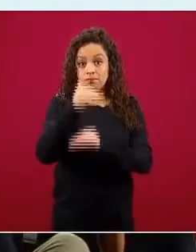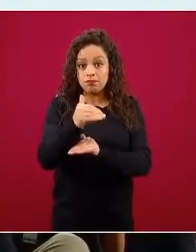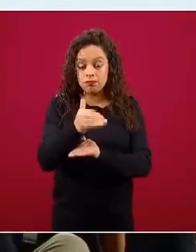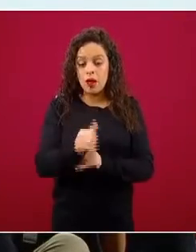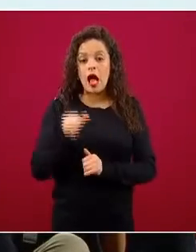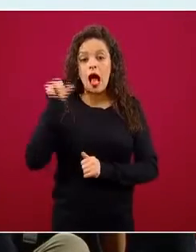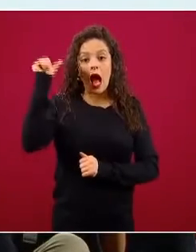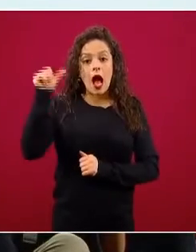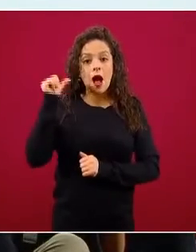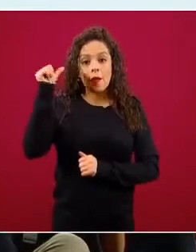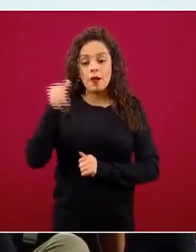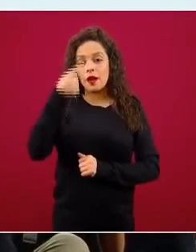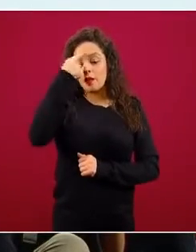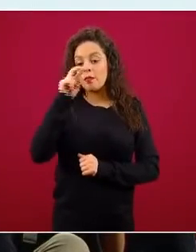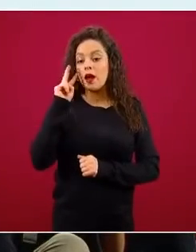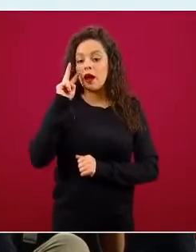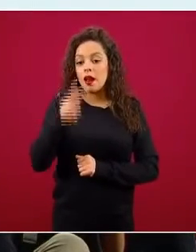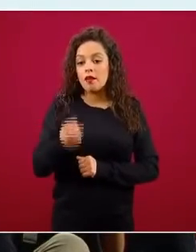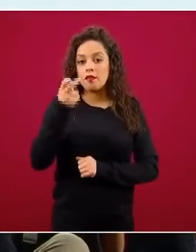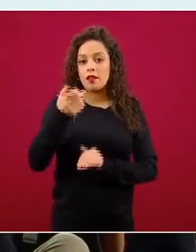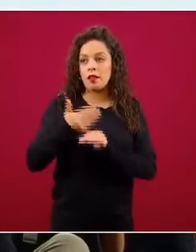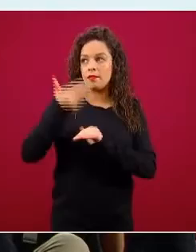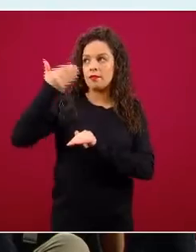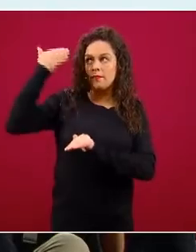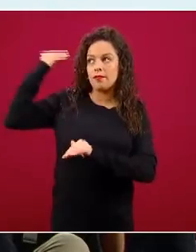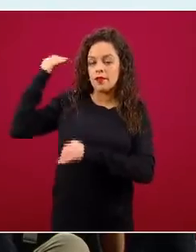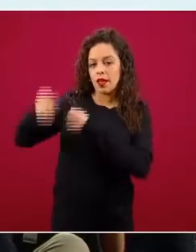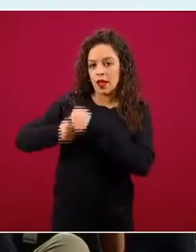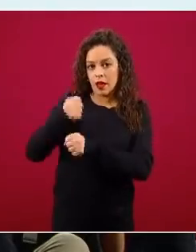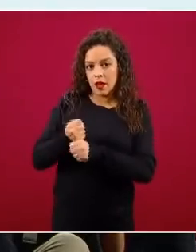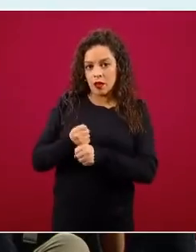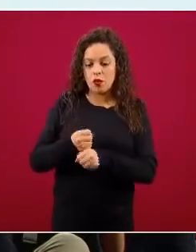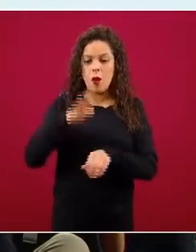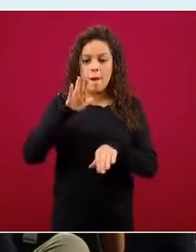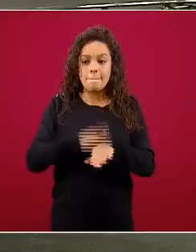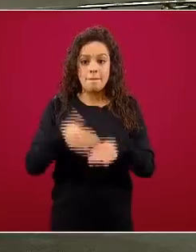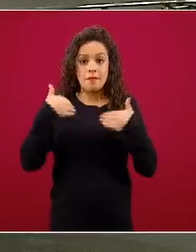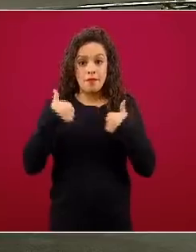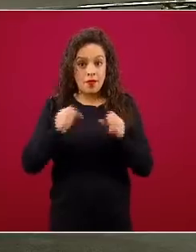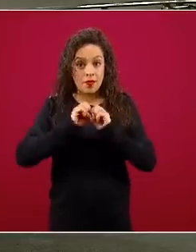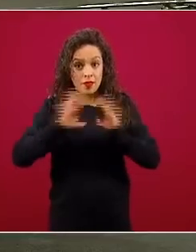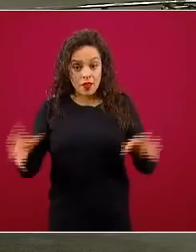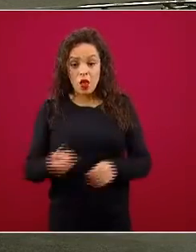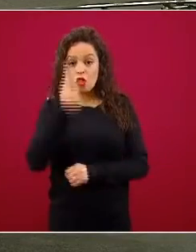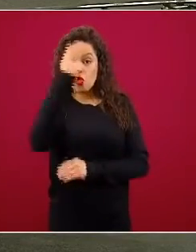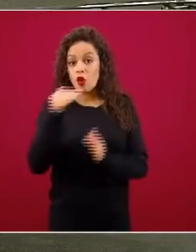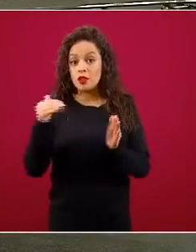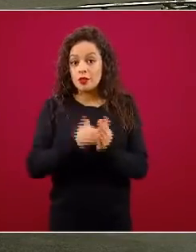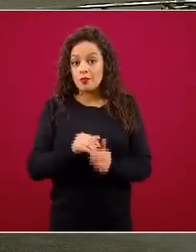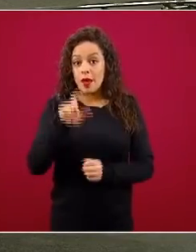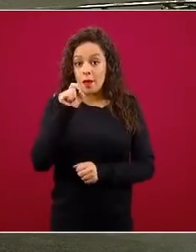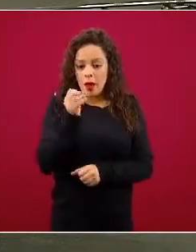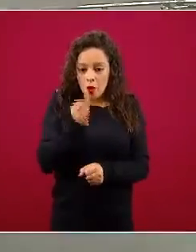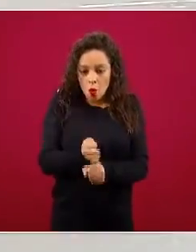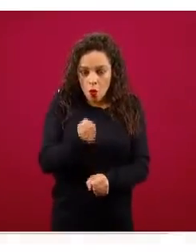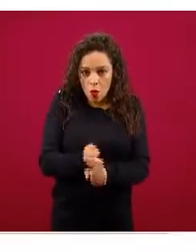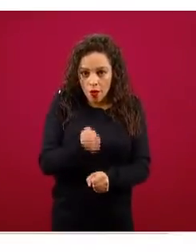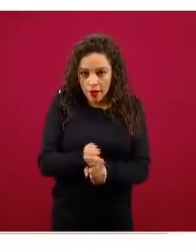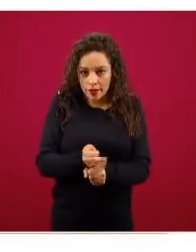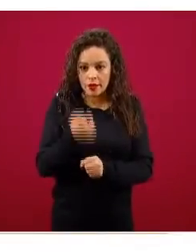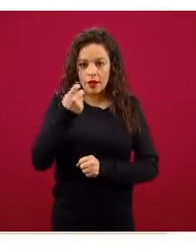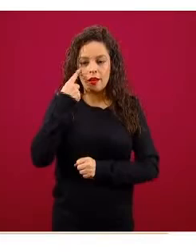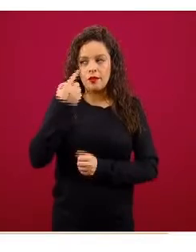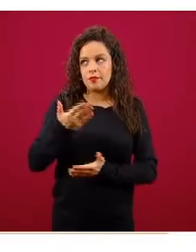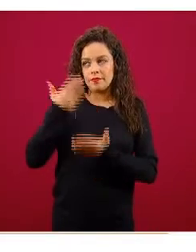y poder entender el año 2020, que está en tiempo real. Son los mismos datos de la otra